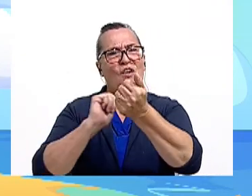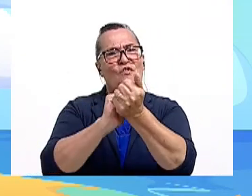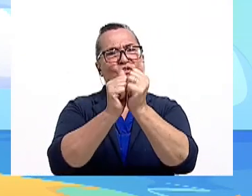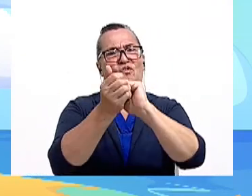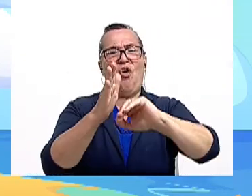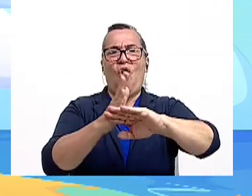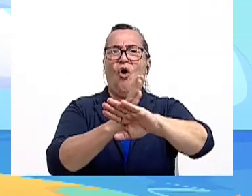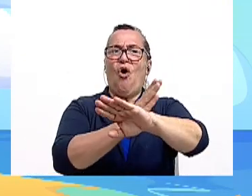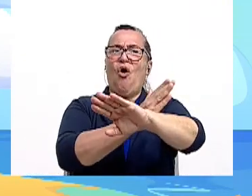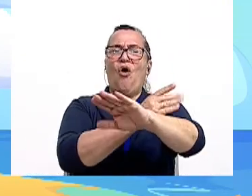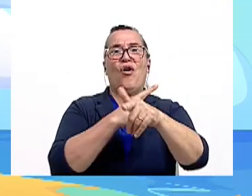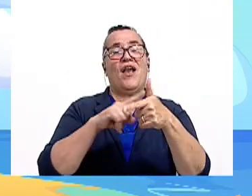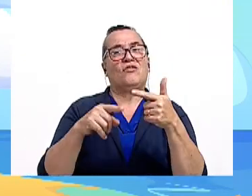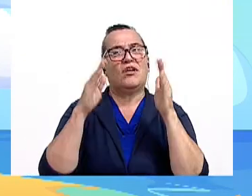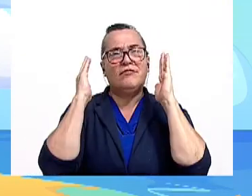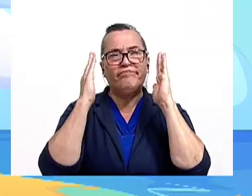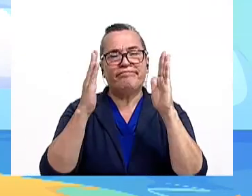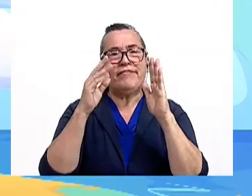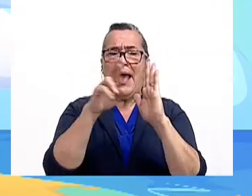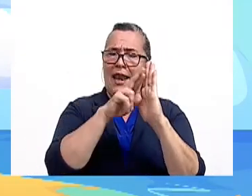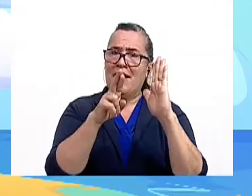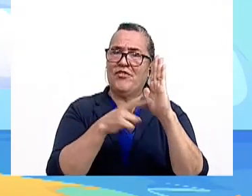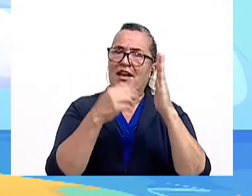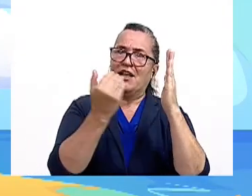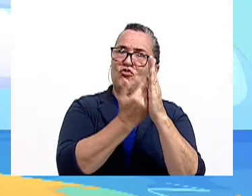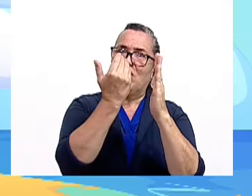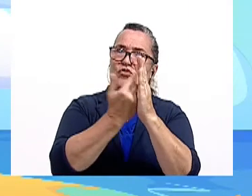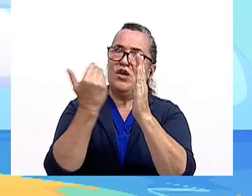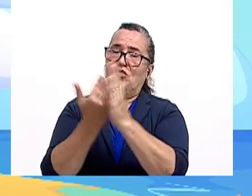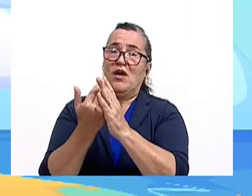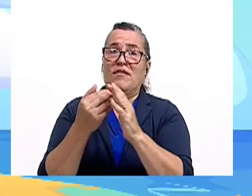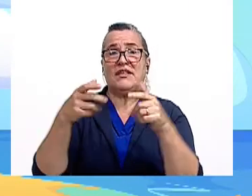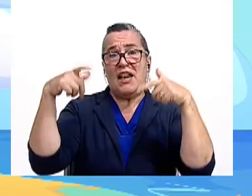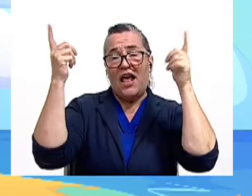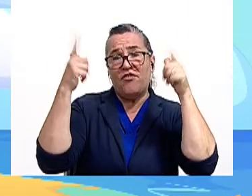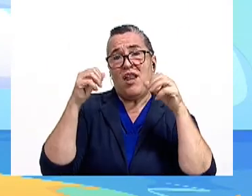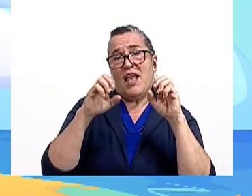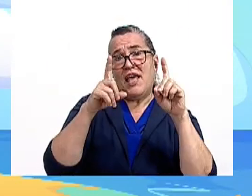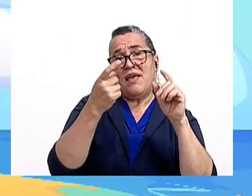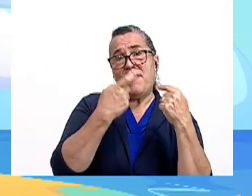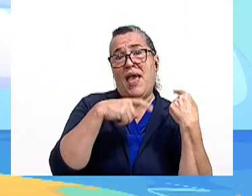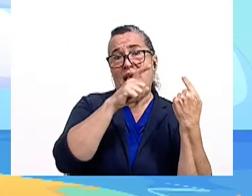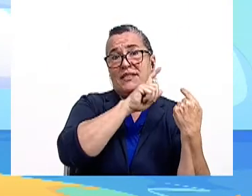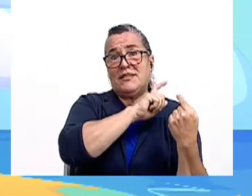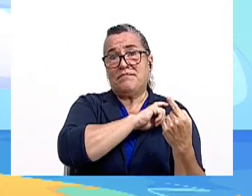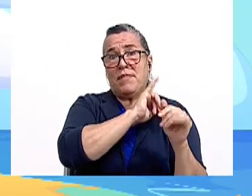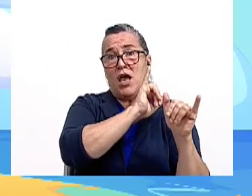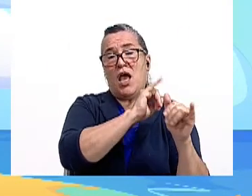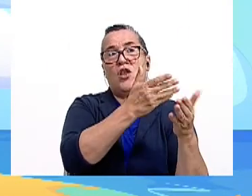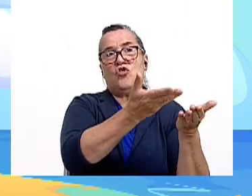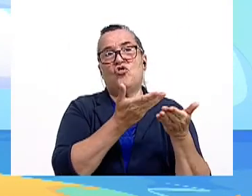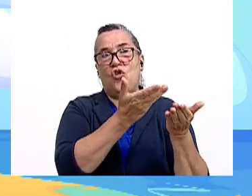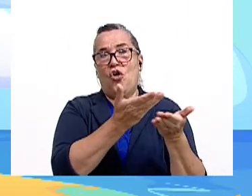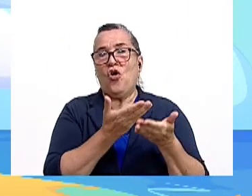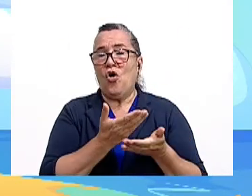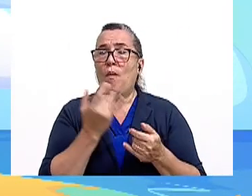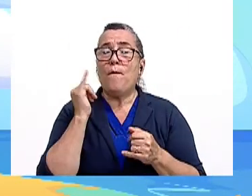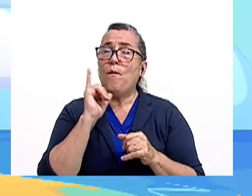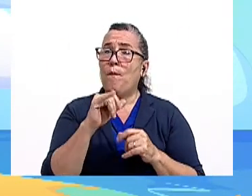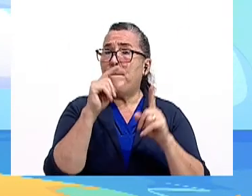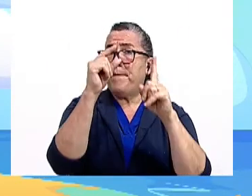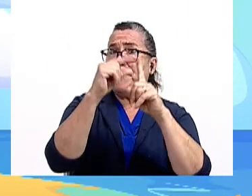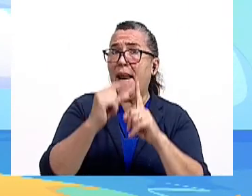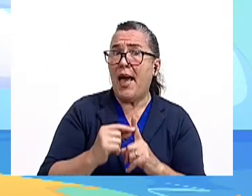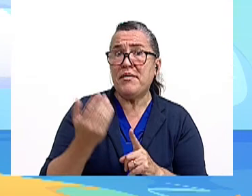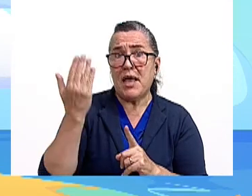prestar bastante atención a las reglas nuevas que la Real Academia Española pues nos va dando, porque hay palabras